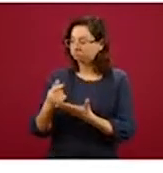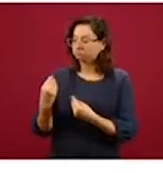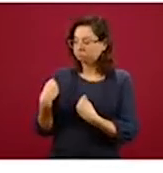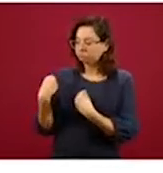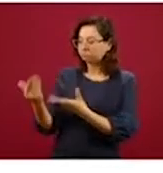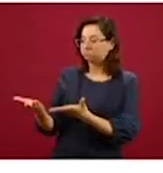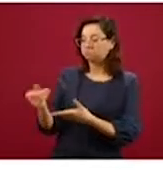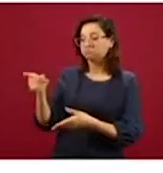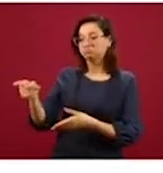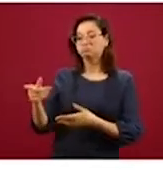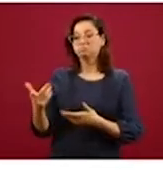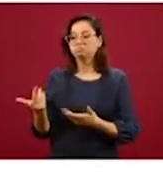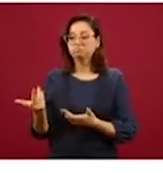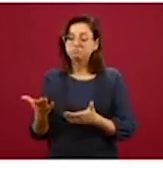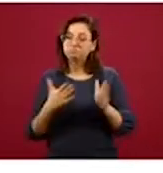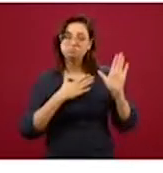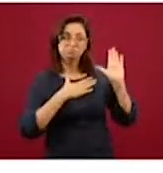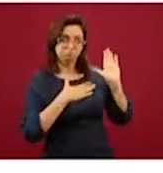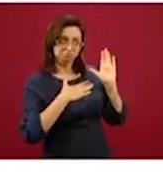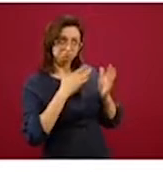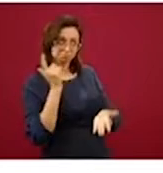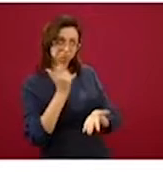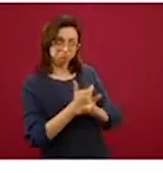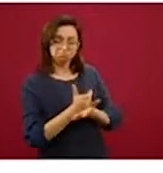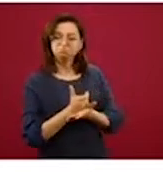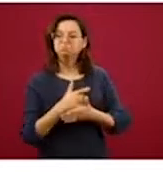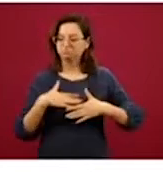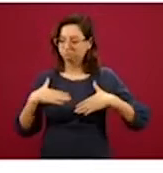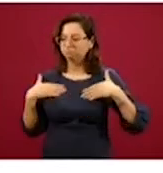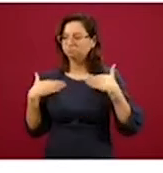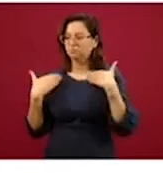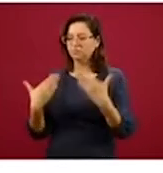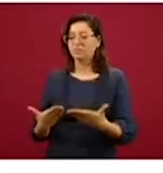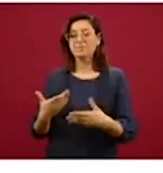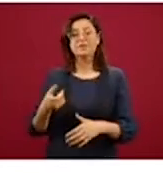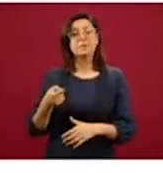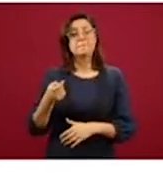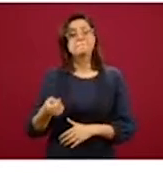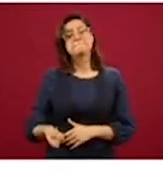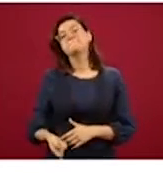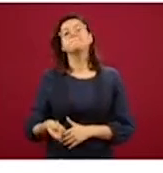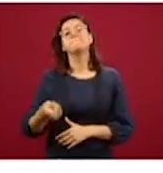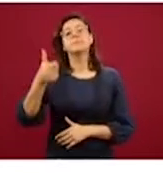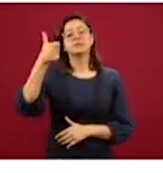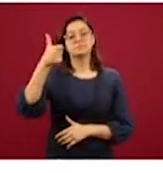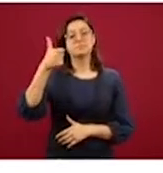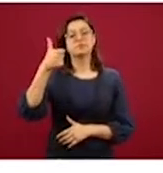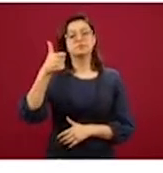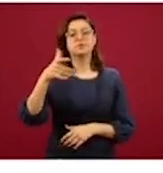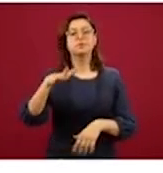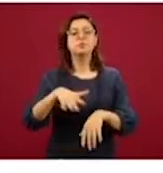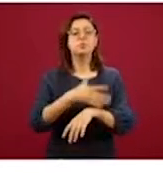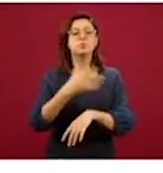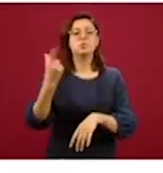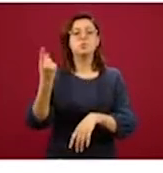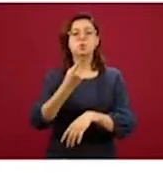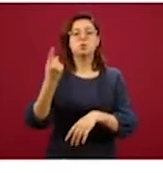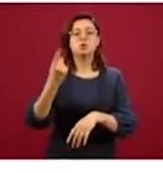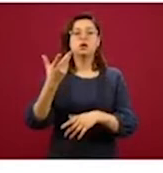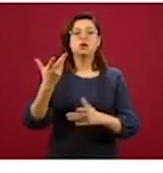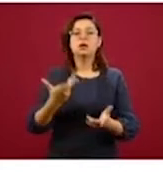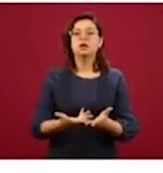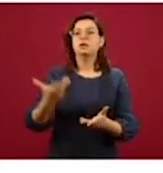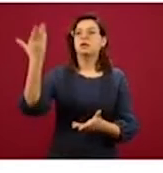la primera vez en todos estos últimos años en que fue desapareciendo prácticamente la banca de desarrollo,